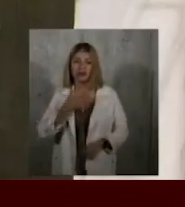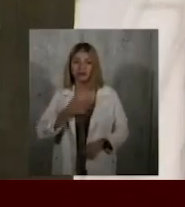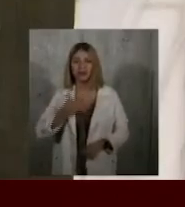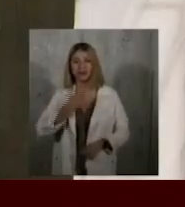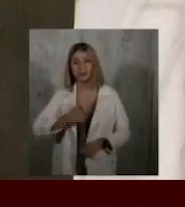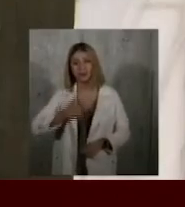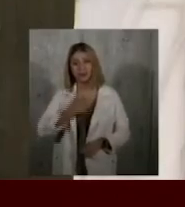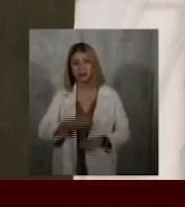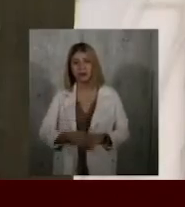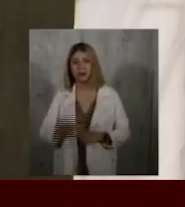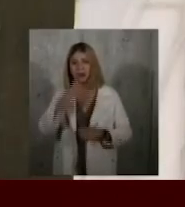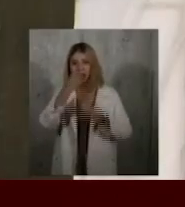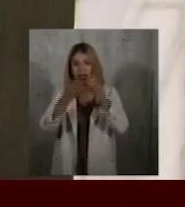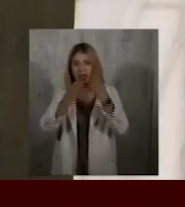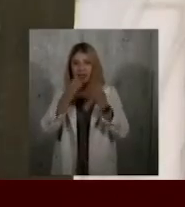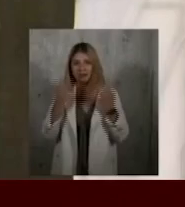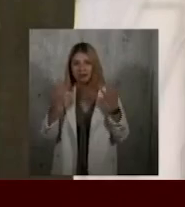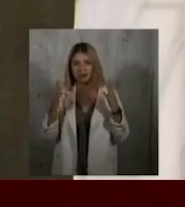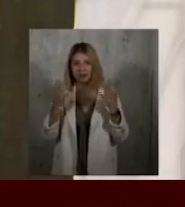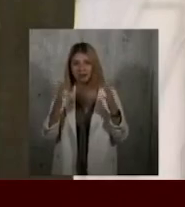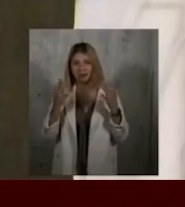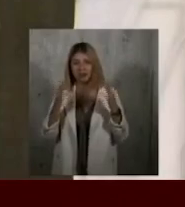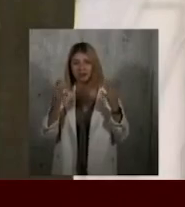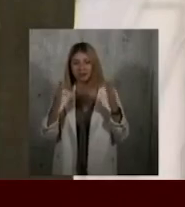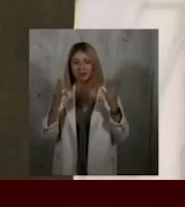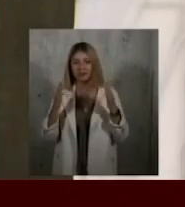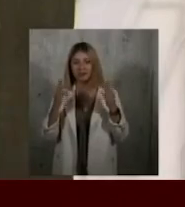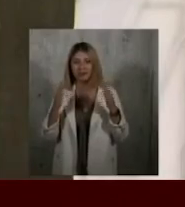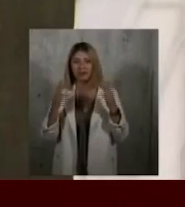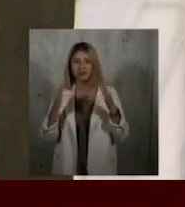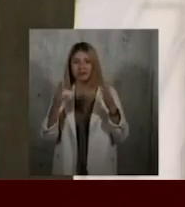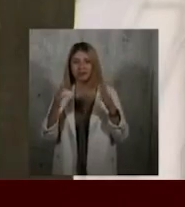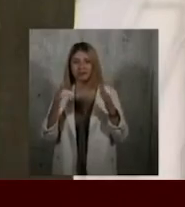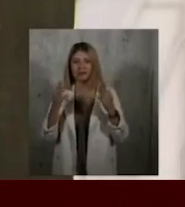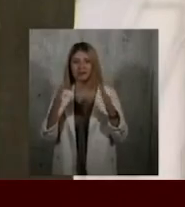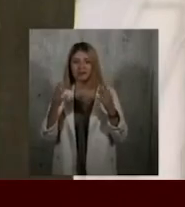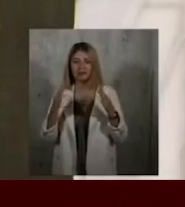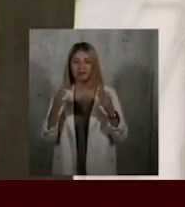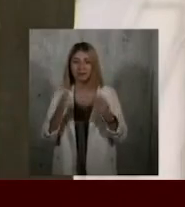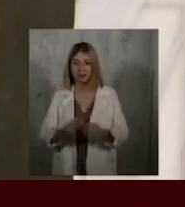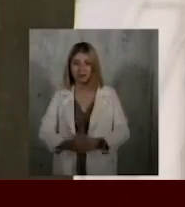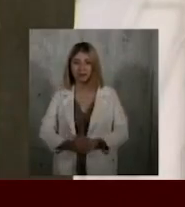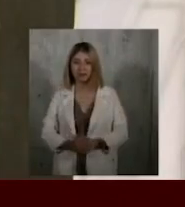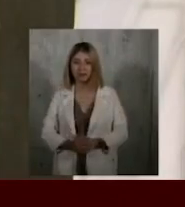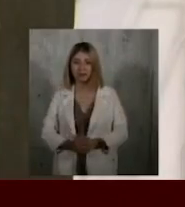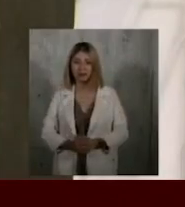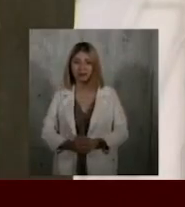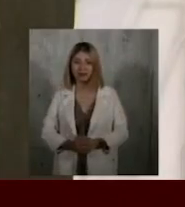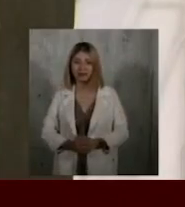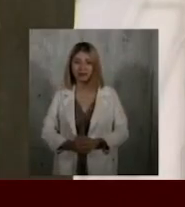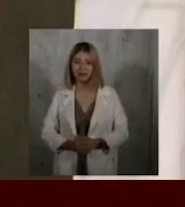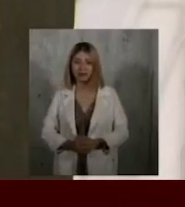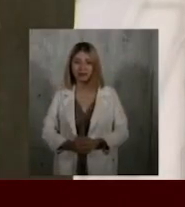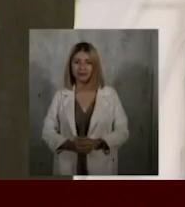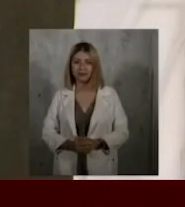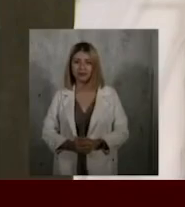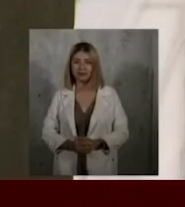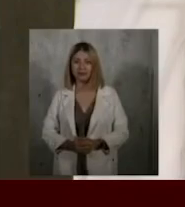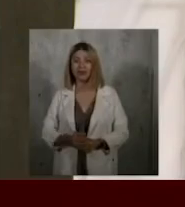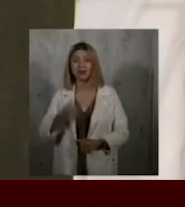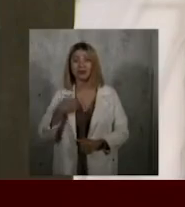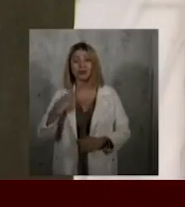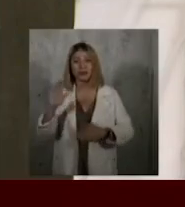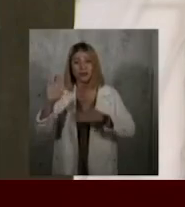violencia intrafamiliar, donde va a haber drogadicción, donde va a haber una serie de problemas que pues ellos buscan un escape, y son